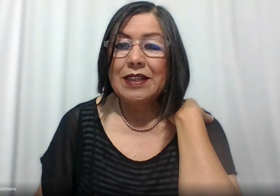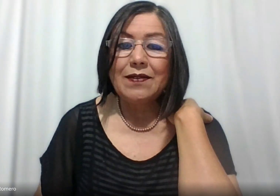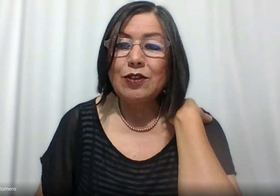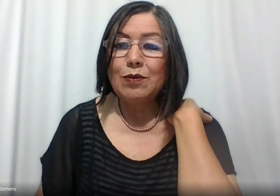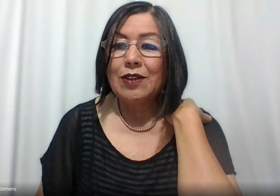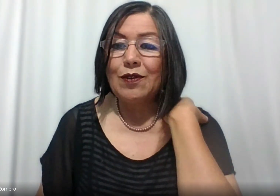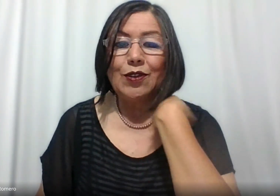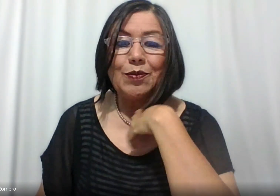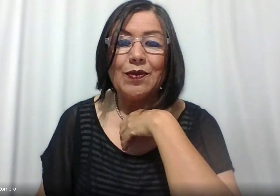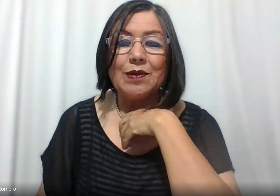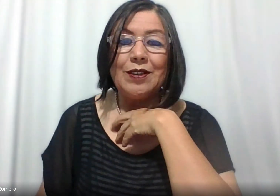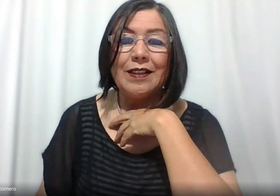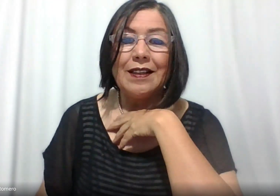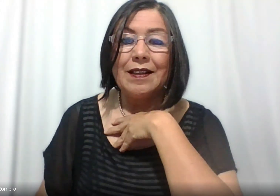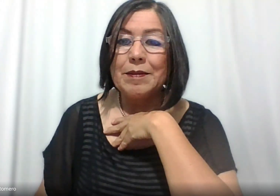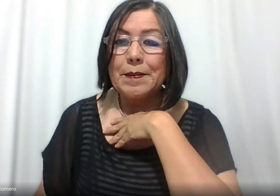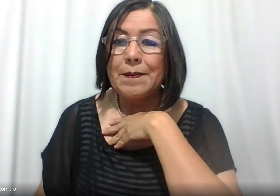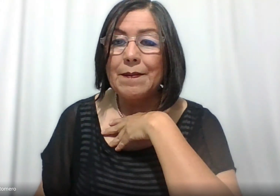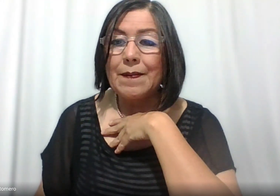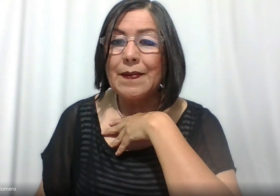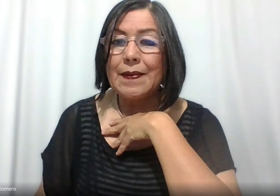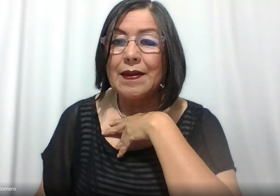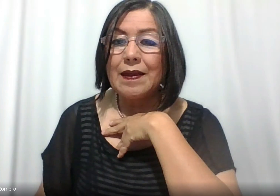Si puedes abrir tu micrófono, por favor.